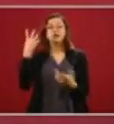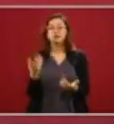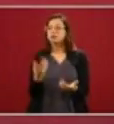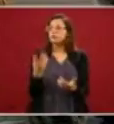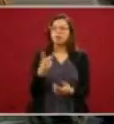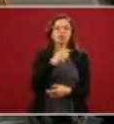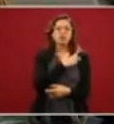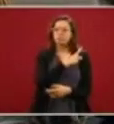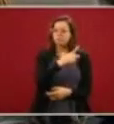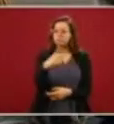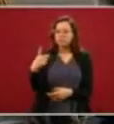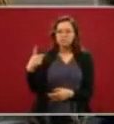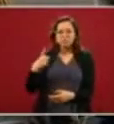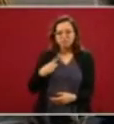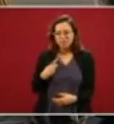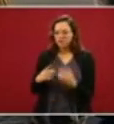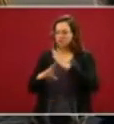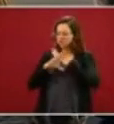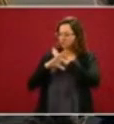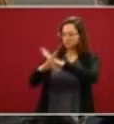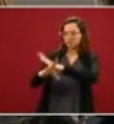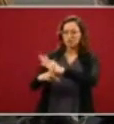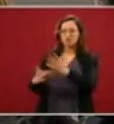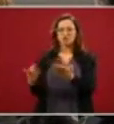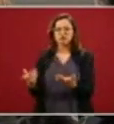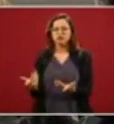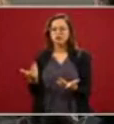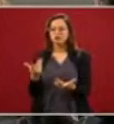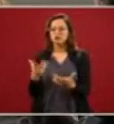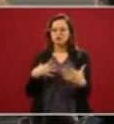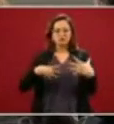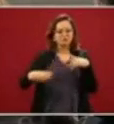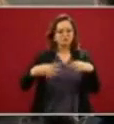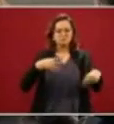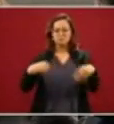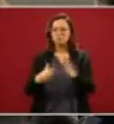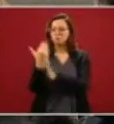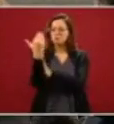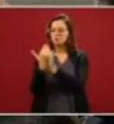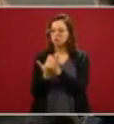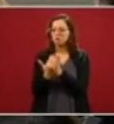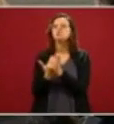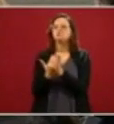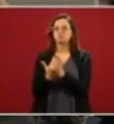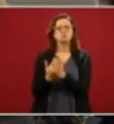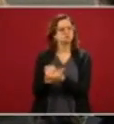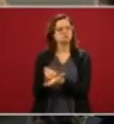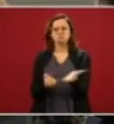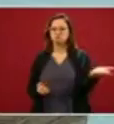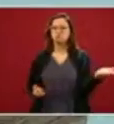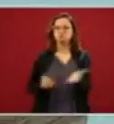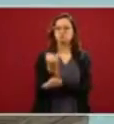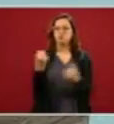mecanismos posibles para controlar la transmisión del virus pudiera ser el